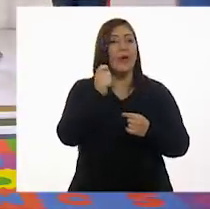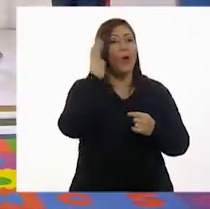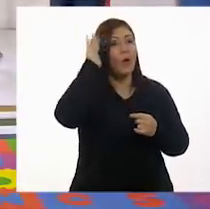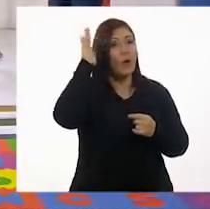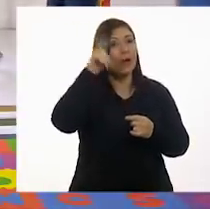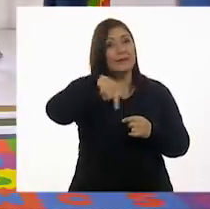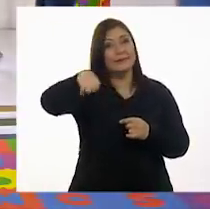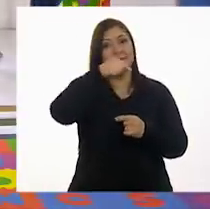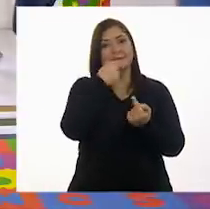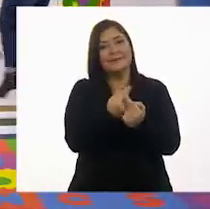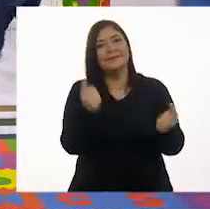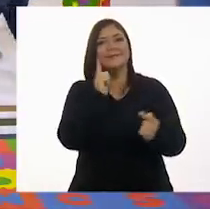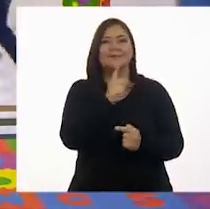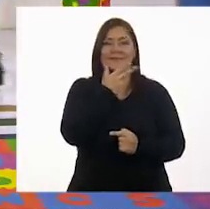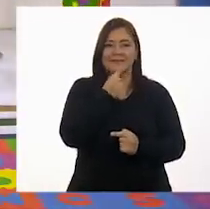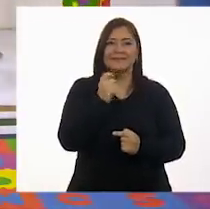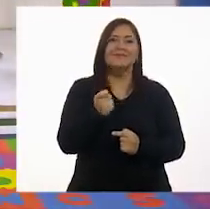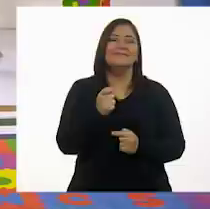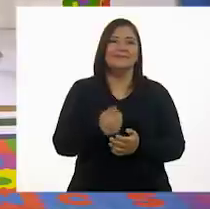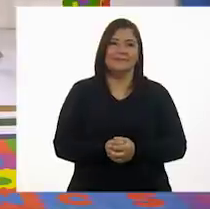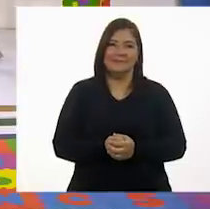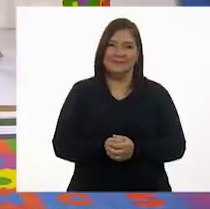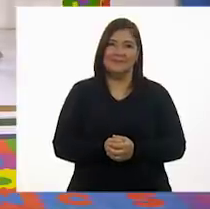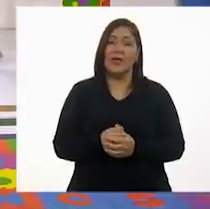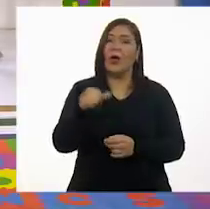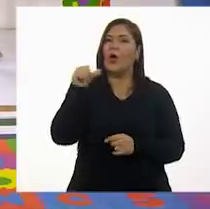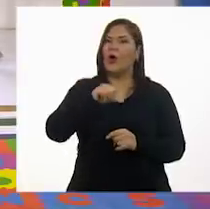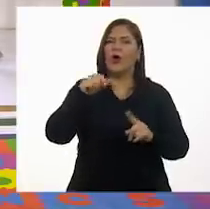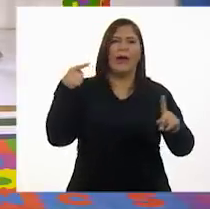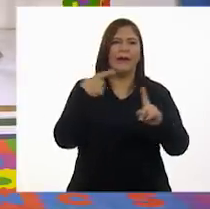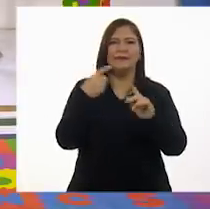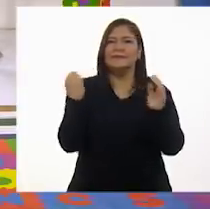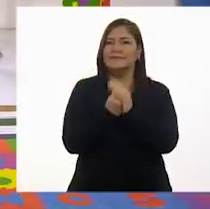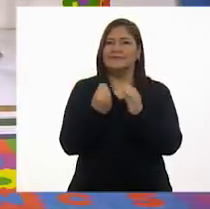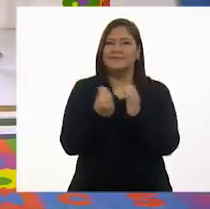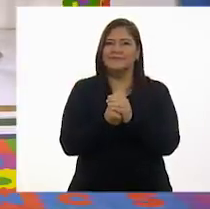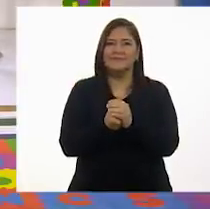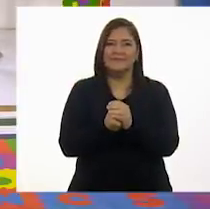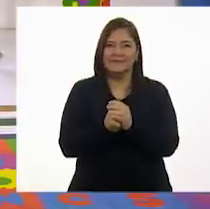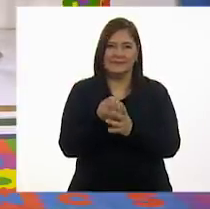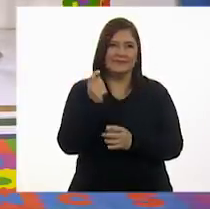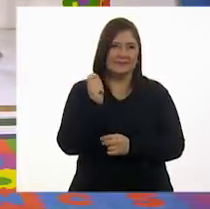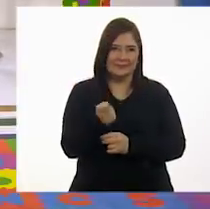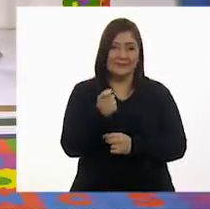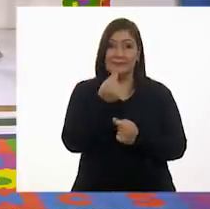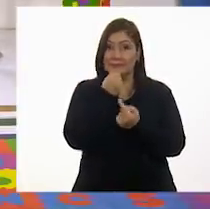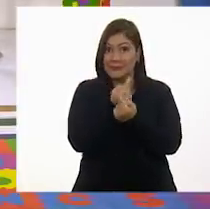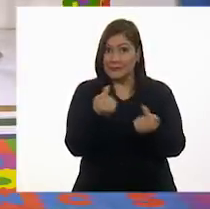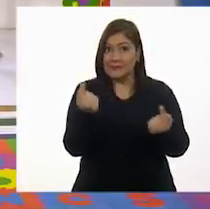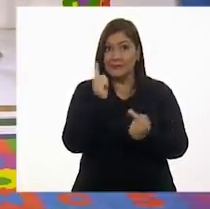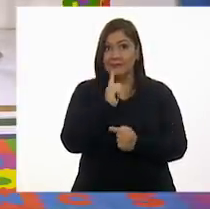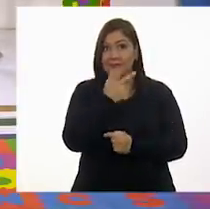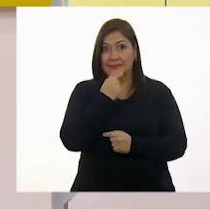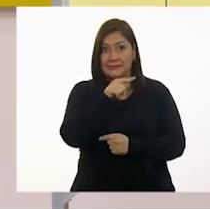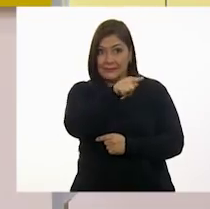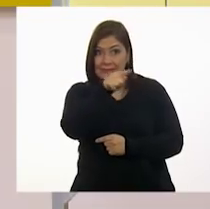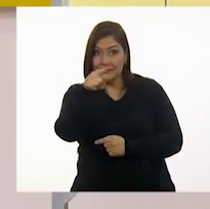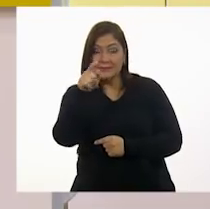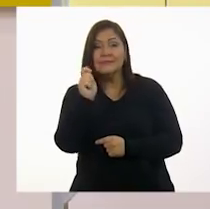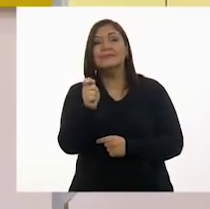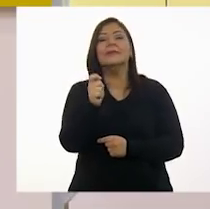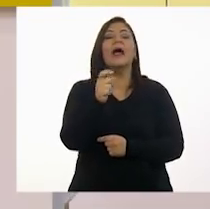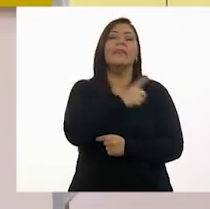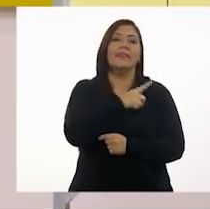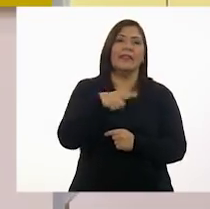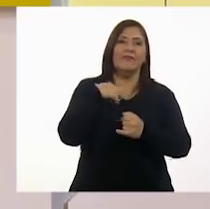niñas y niños. Bueno, en esta clase, las niñas y los niños vamos